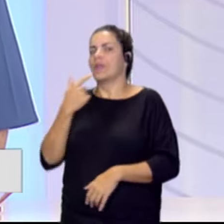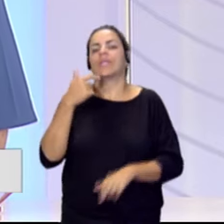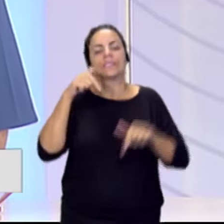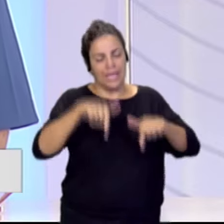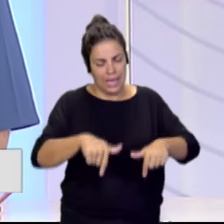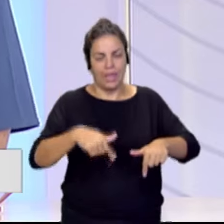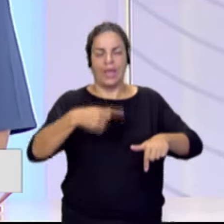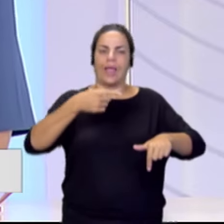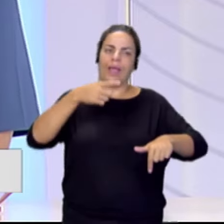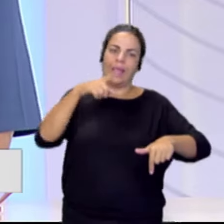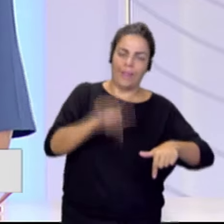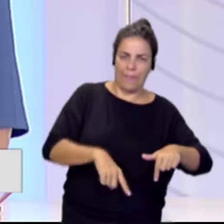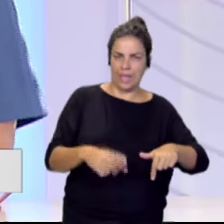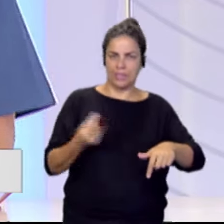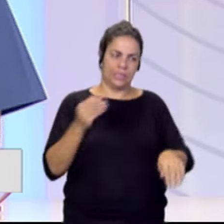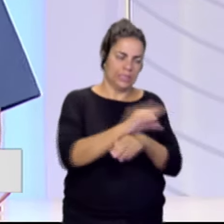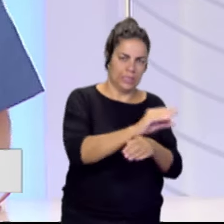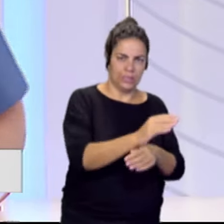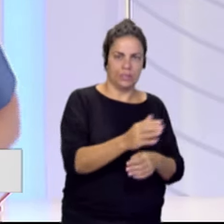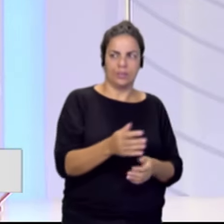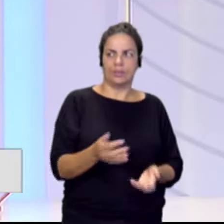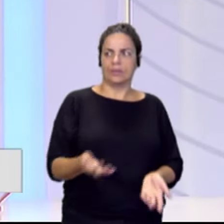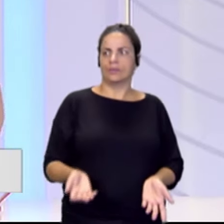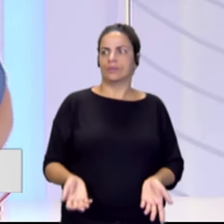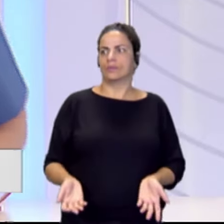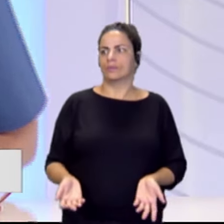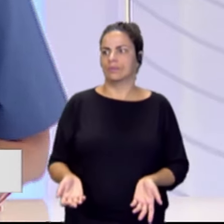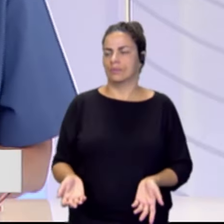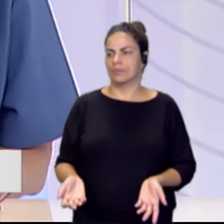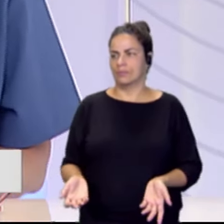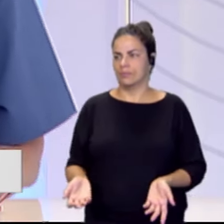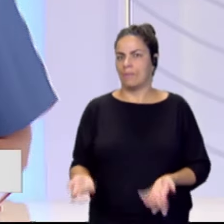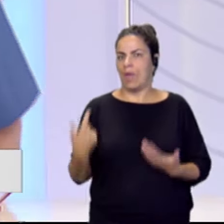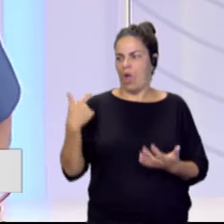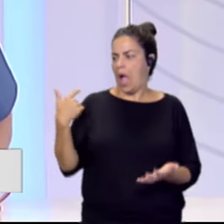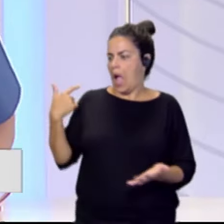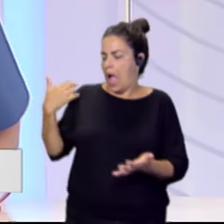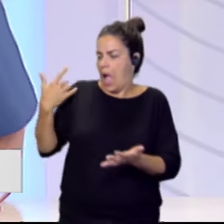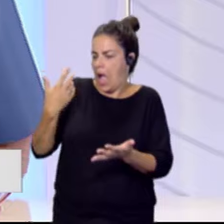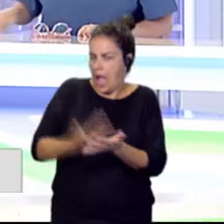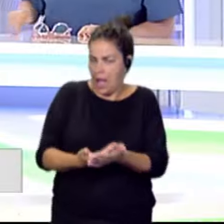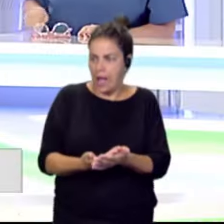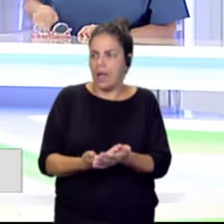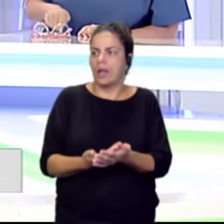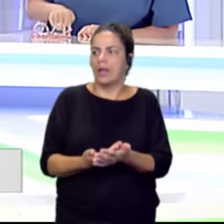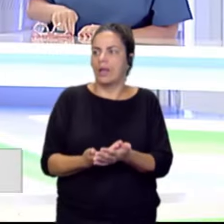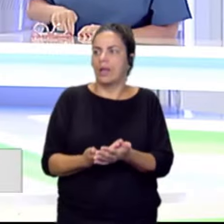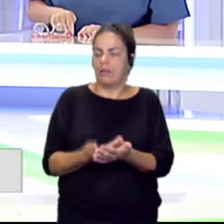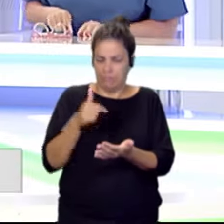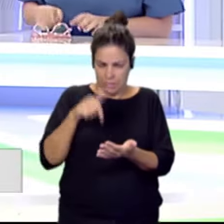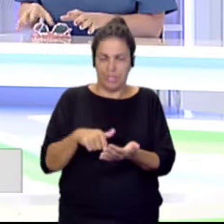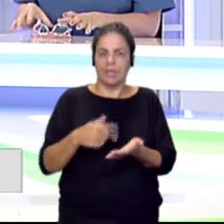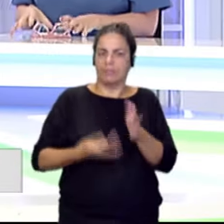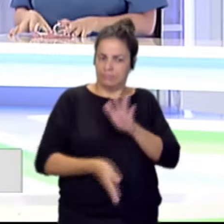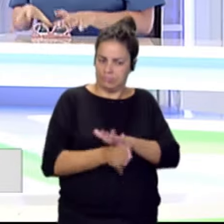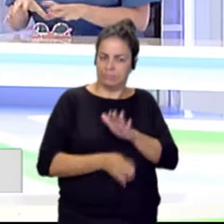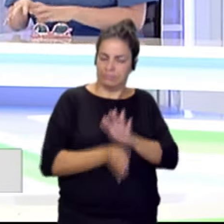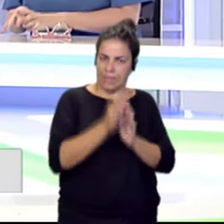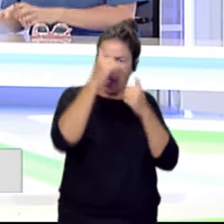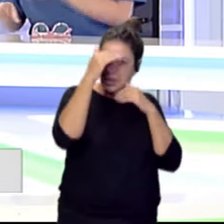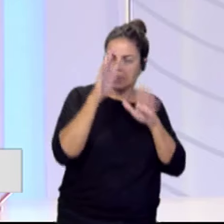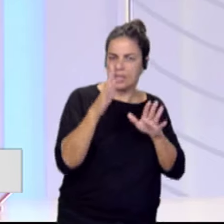se les entregará en breve. Bueno, sí, pero se suponía que era tiempo, ahora, en octubre. Claro, es que durante todo este tiempo aquí se ha atendido las